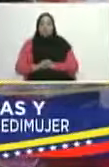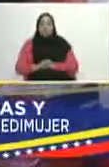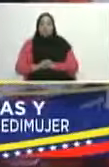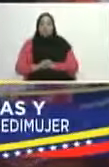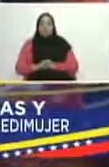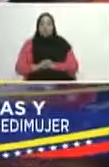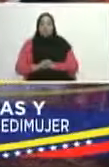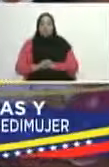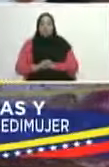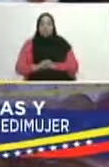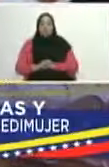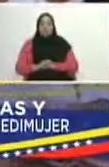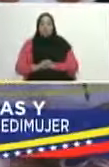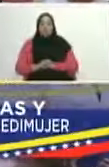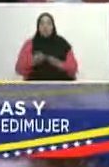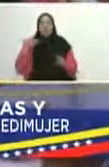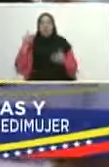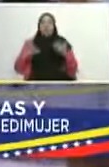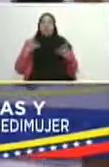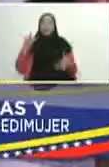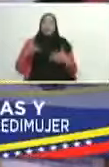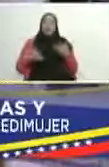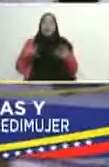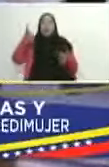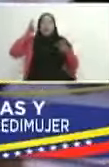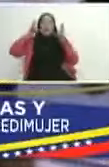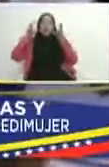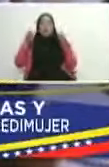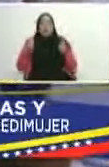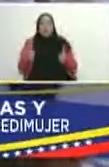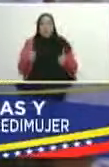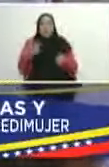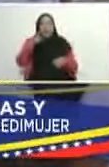Hemos venido a este acto tan maravilloso. ¿Ustedes escuchan bien allá atrás?